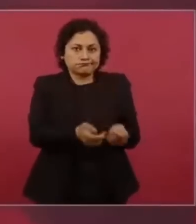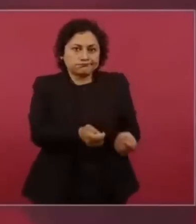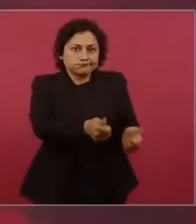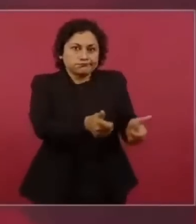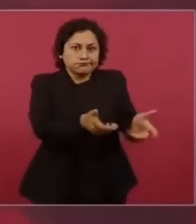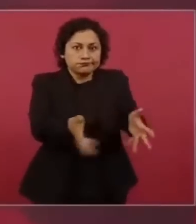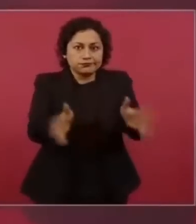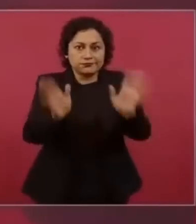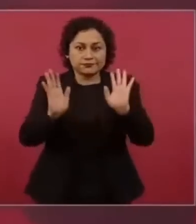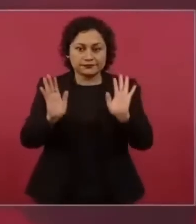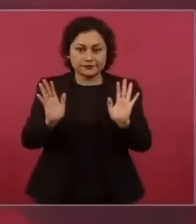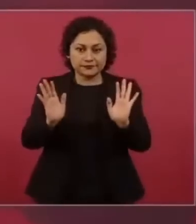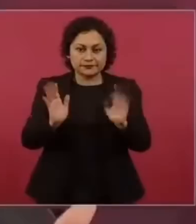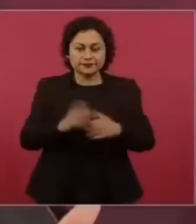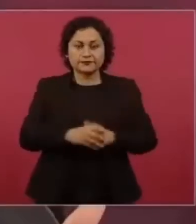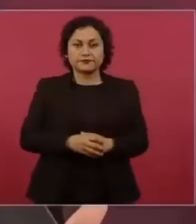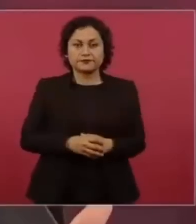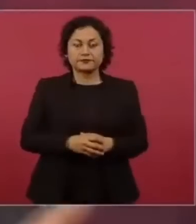hasta los servicios